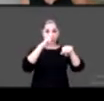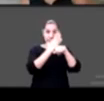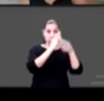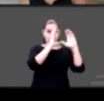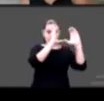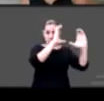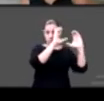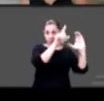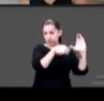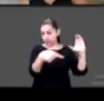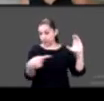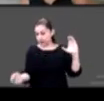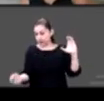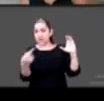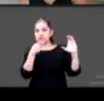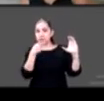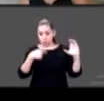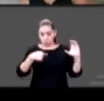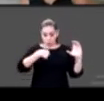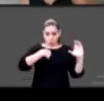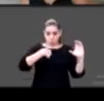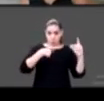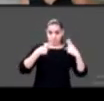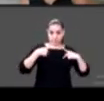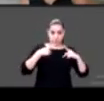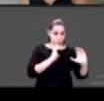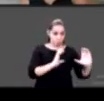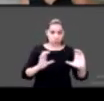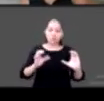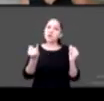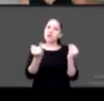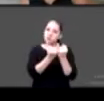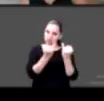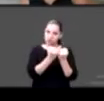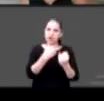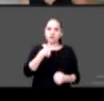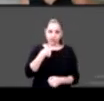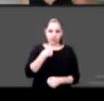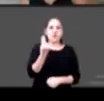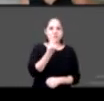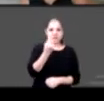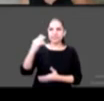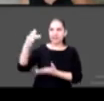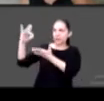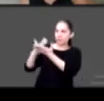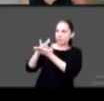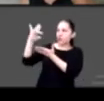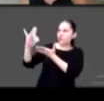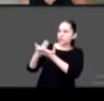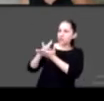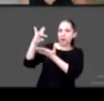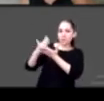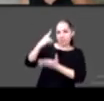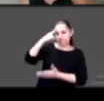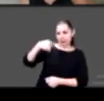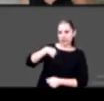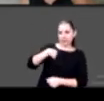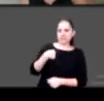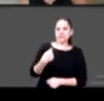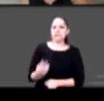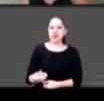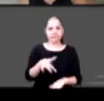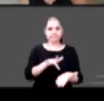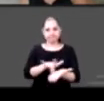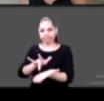somos cuidadores también tenemos que tener mucho apoyo para poder apoyar a todos los otros de la familia. Adelante, por favor.